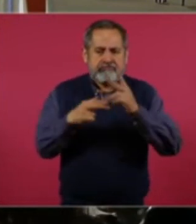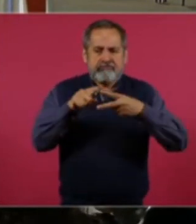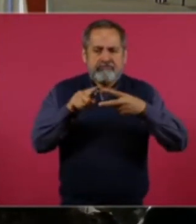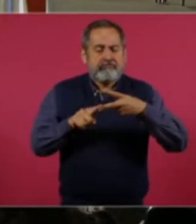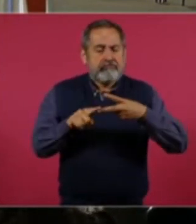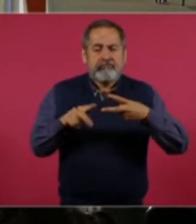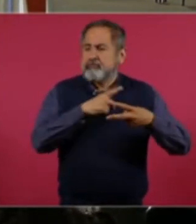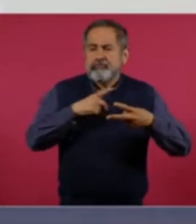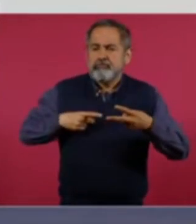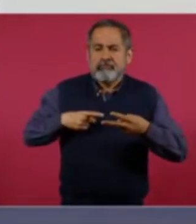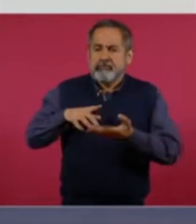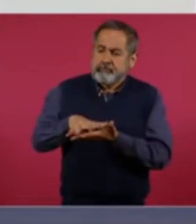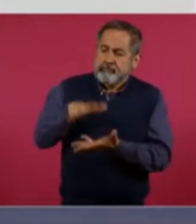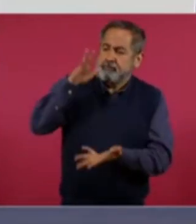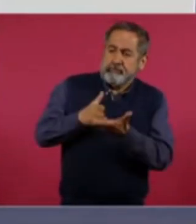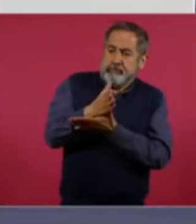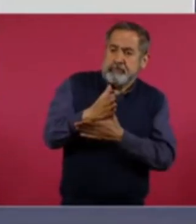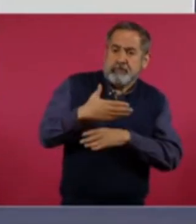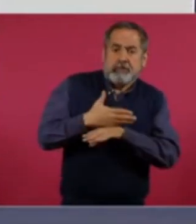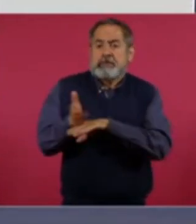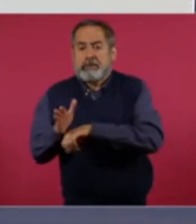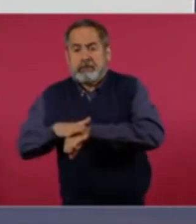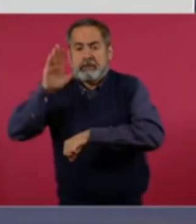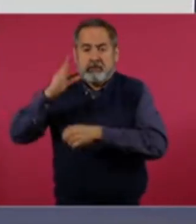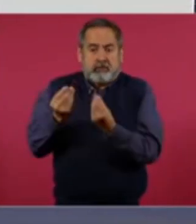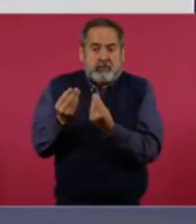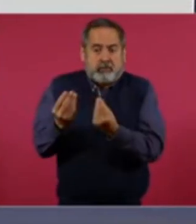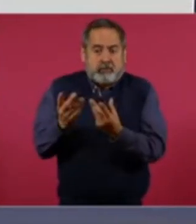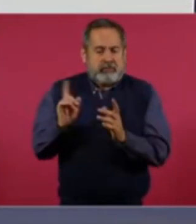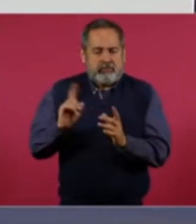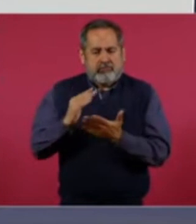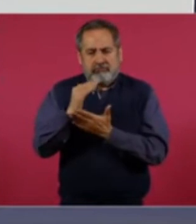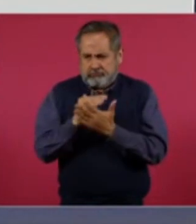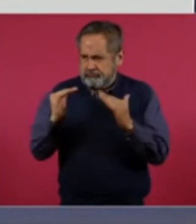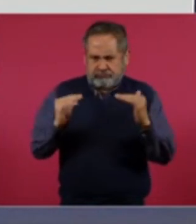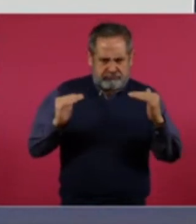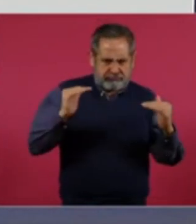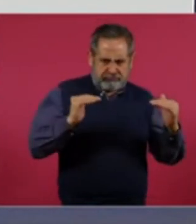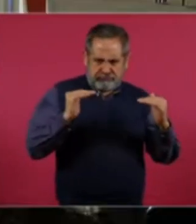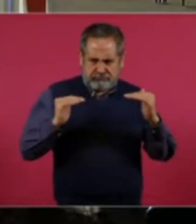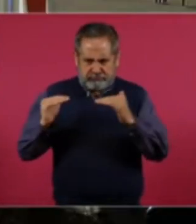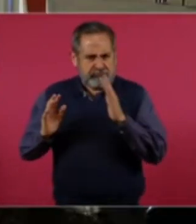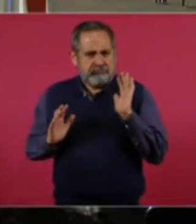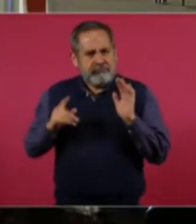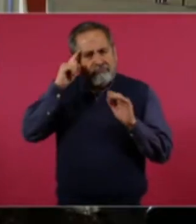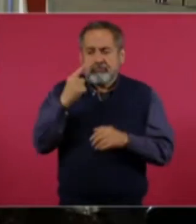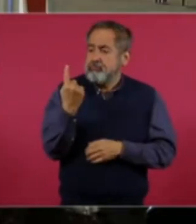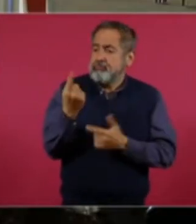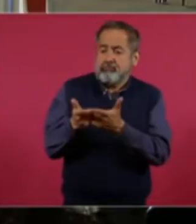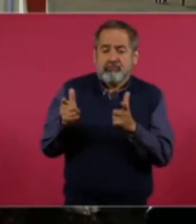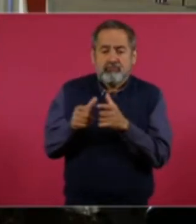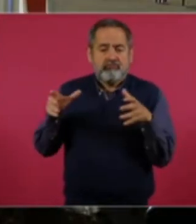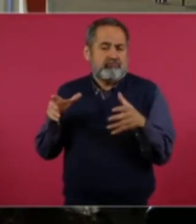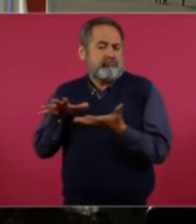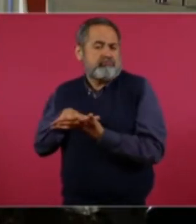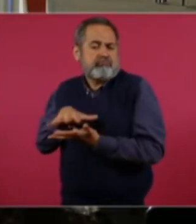hubiese una sobrerepresentación en el Congreso, para que independientemente de los votos, ningún partido político